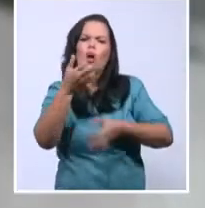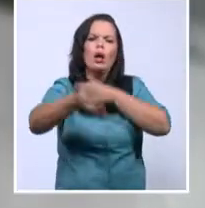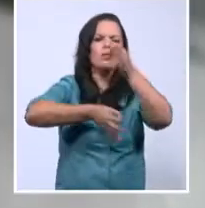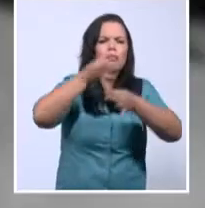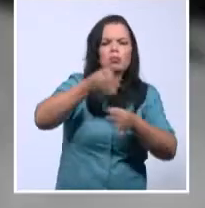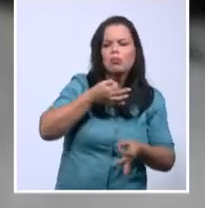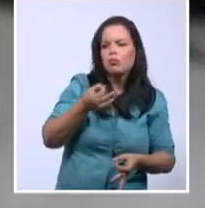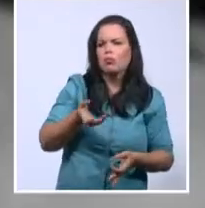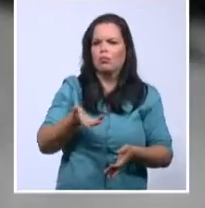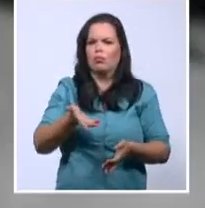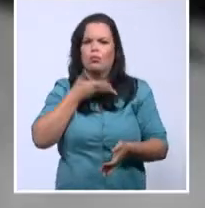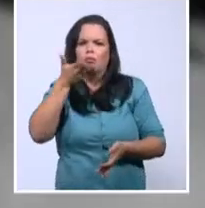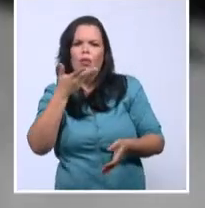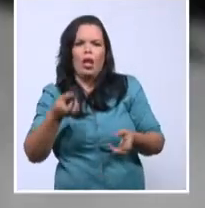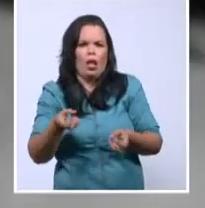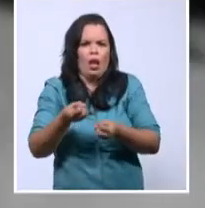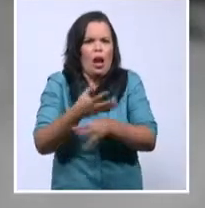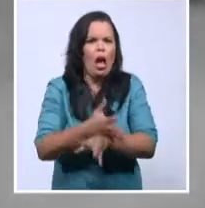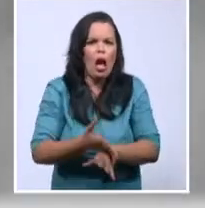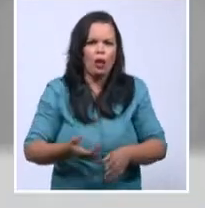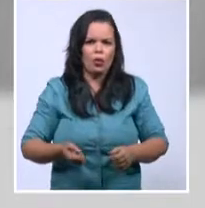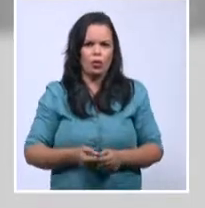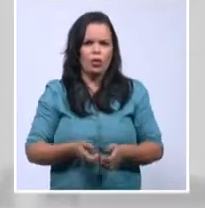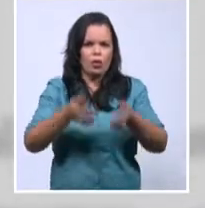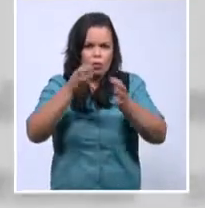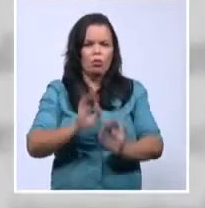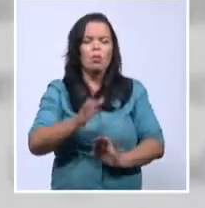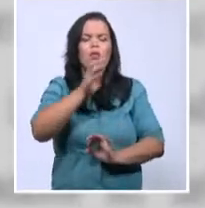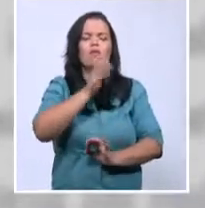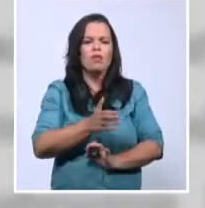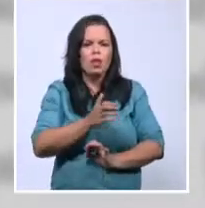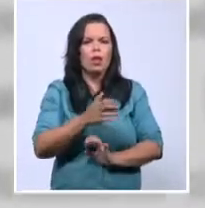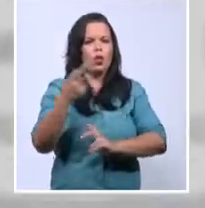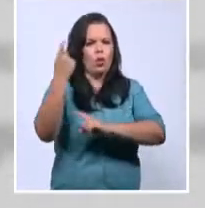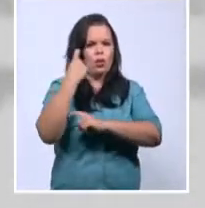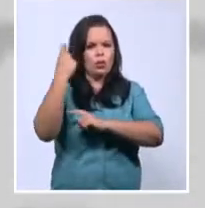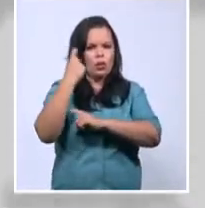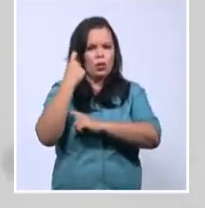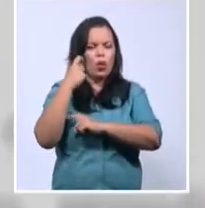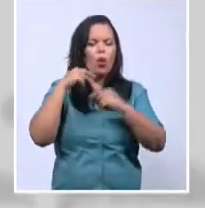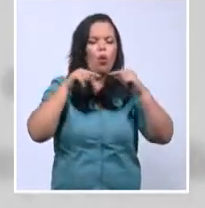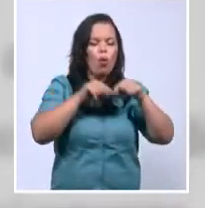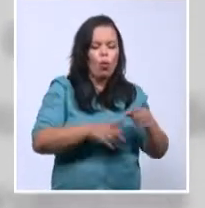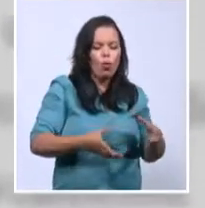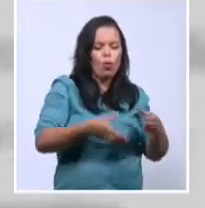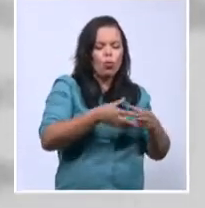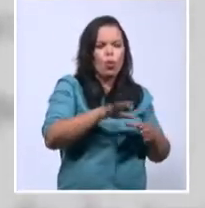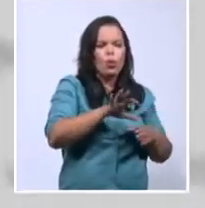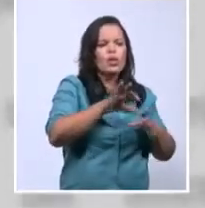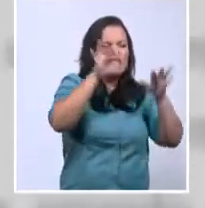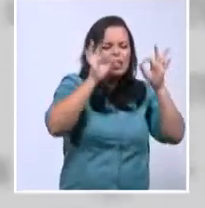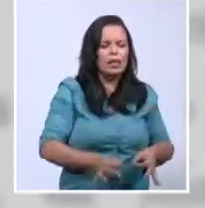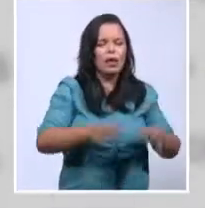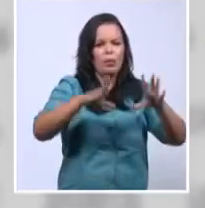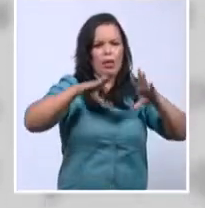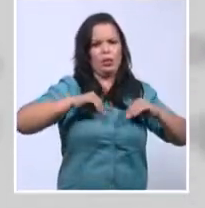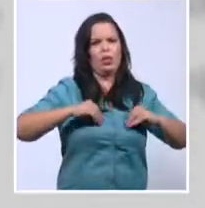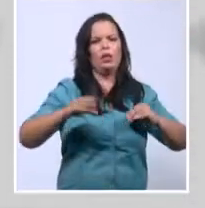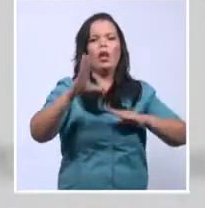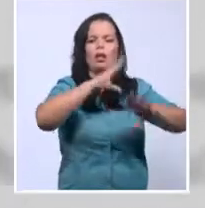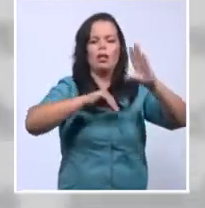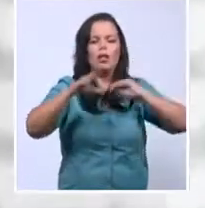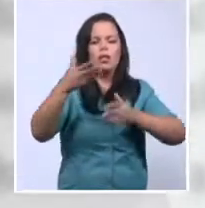arte y la cultura, y que efectivamente, como Fidel nos pidió en palabra a los intelectuales, nunca vamos a estar cerrados al diálogo. Y por tanto, el